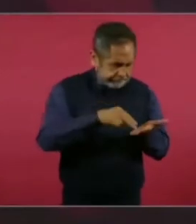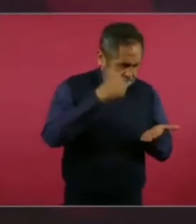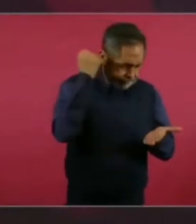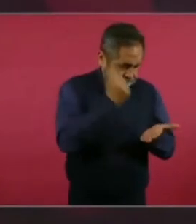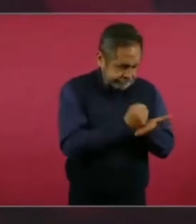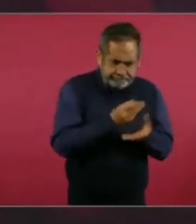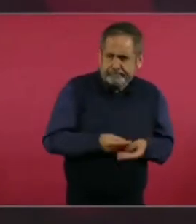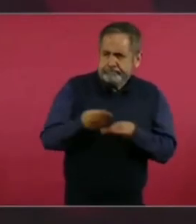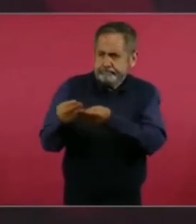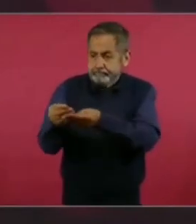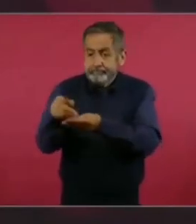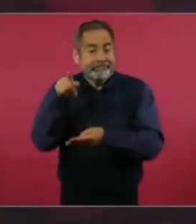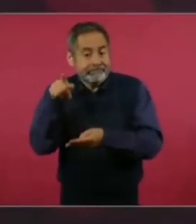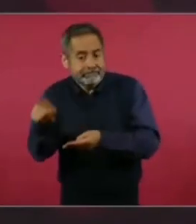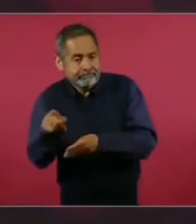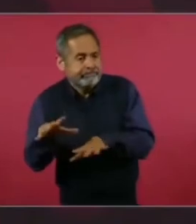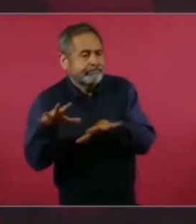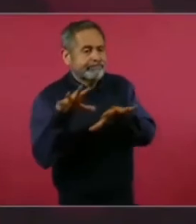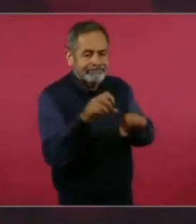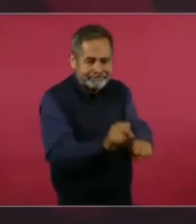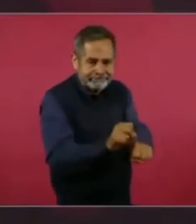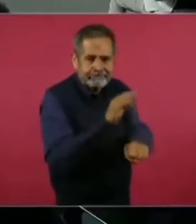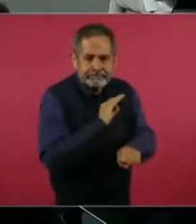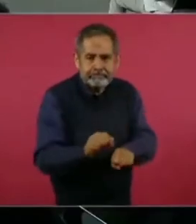Y ese juez es también